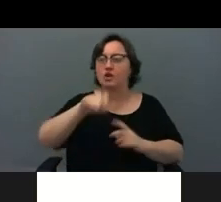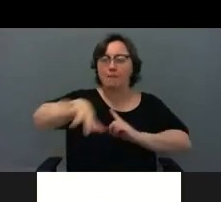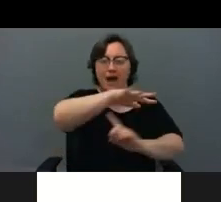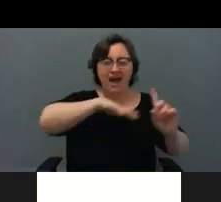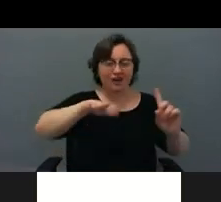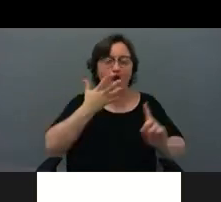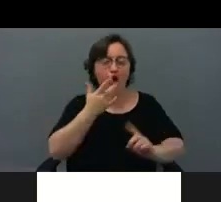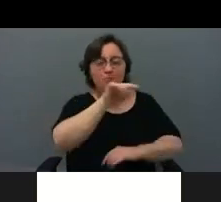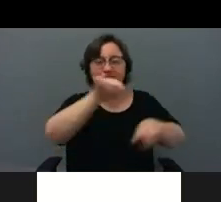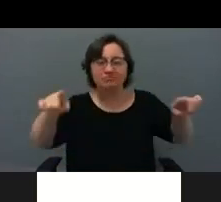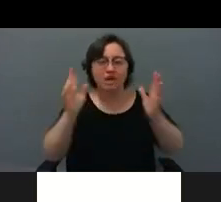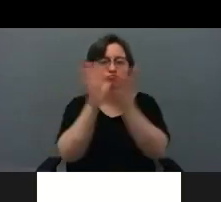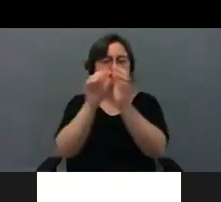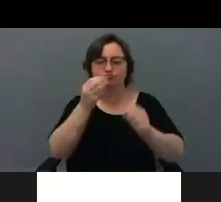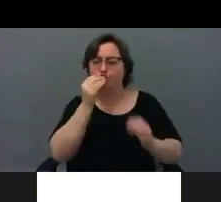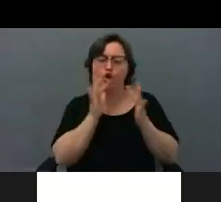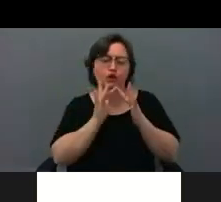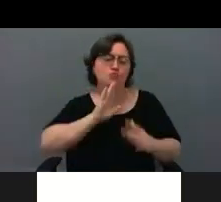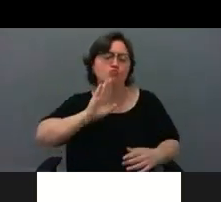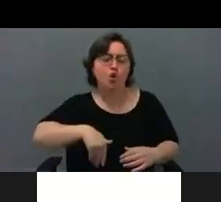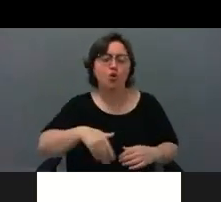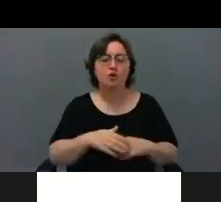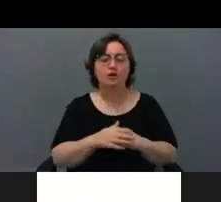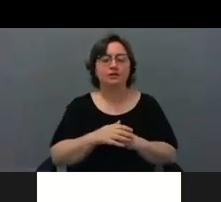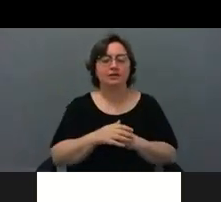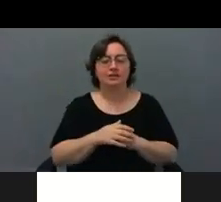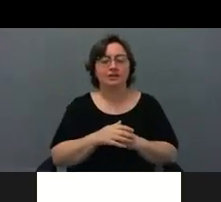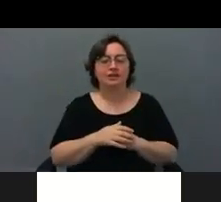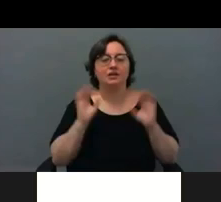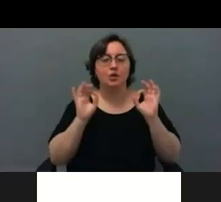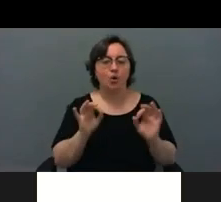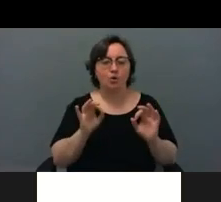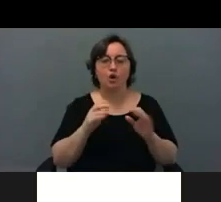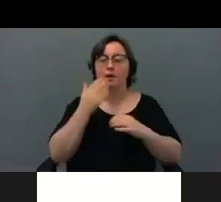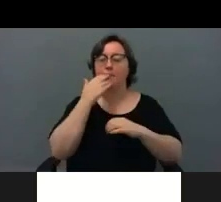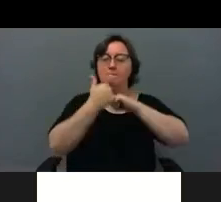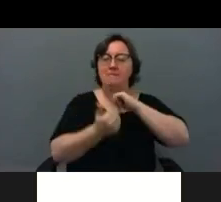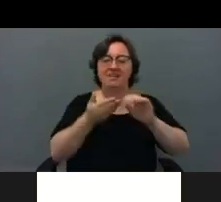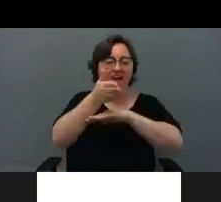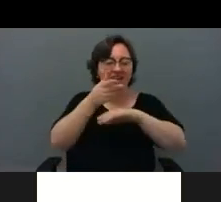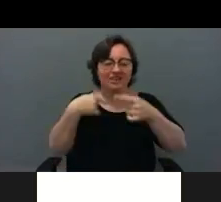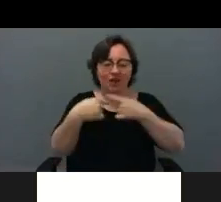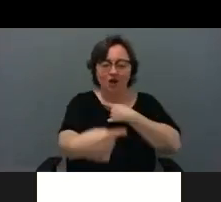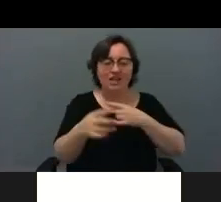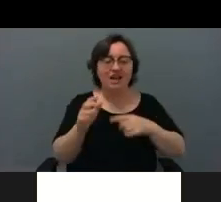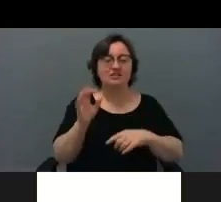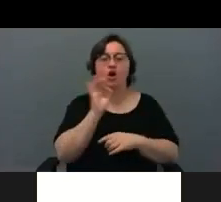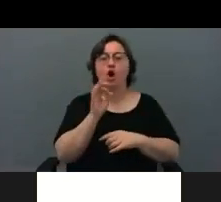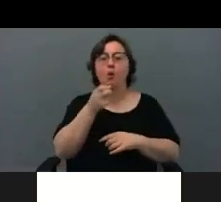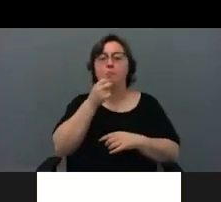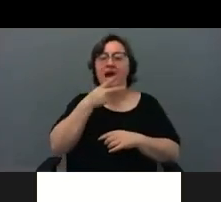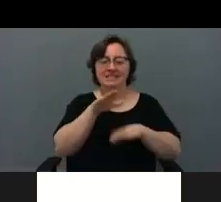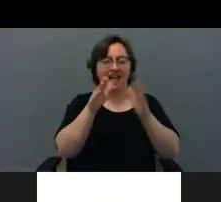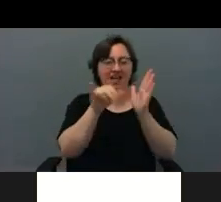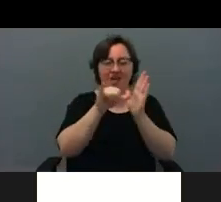con los cuales tenemos muy buen rollo. Por ejemplo, el panadero que vamos todos los días, los de los bares de al